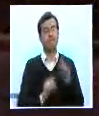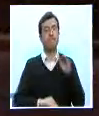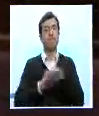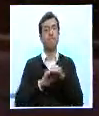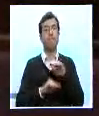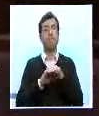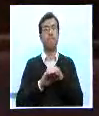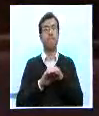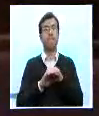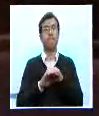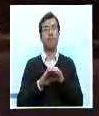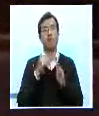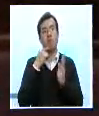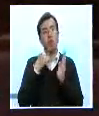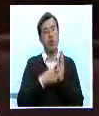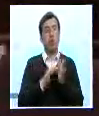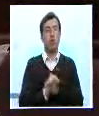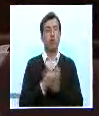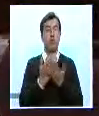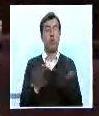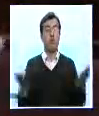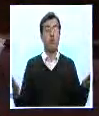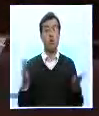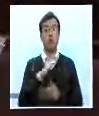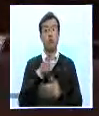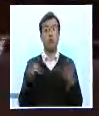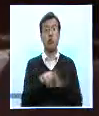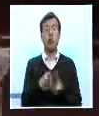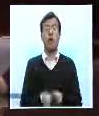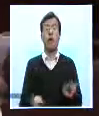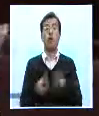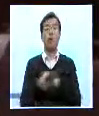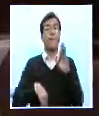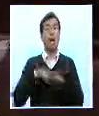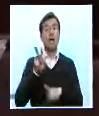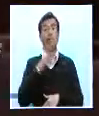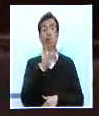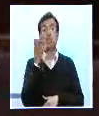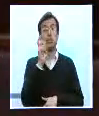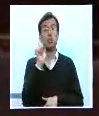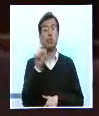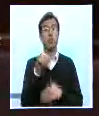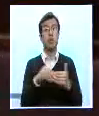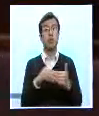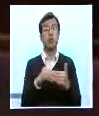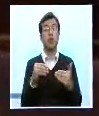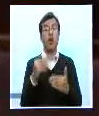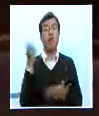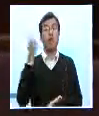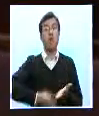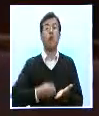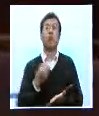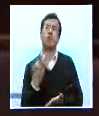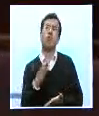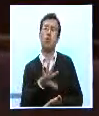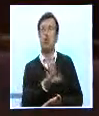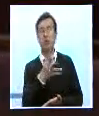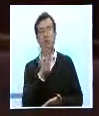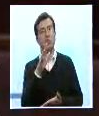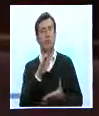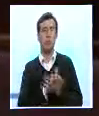estamos hablando de que cuando la mercadería llegue a un valor de más de 300 mil dólares la multa será de alrededor